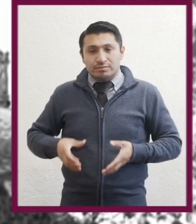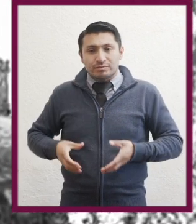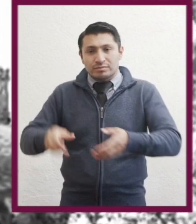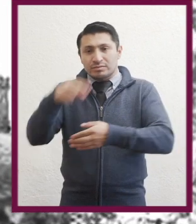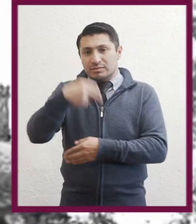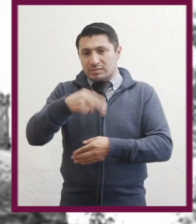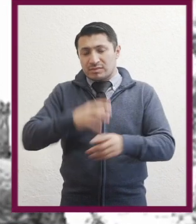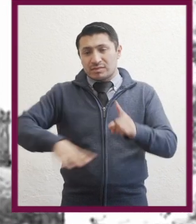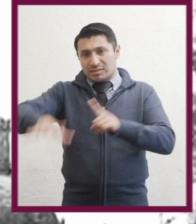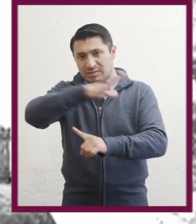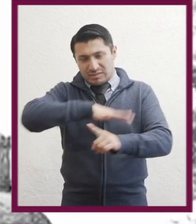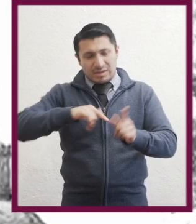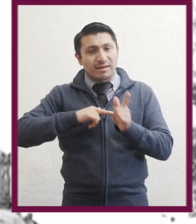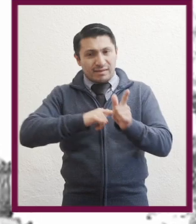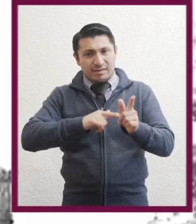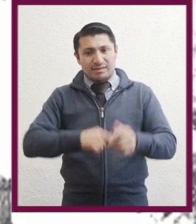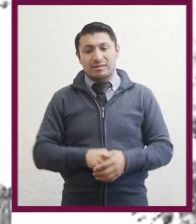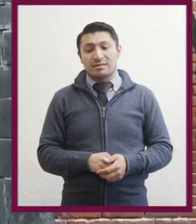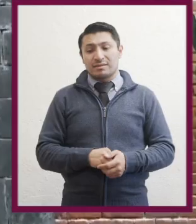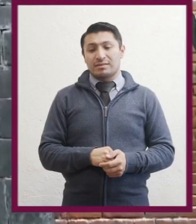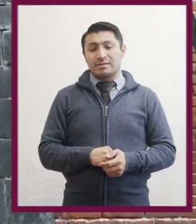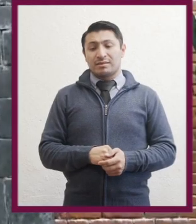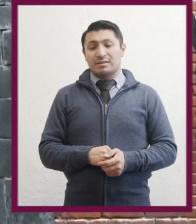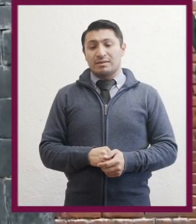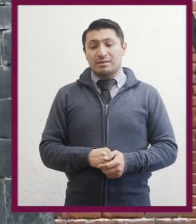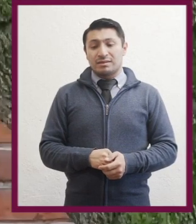sigue presente en la nomenclatura de la colonia.